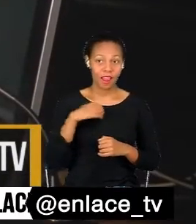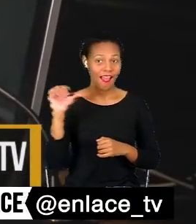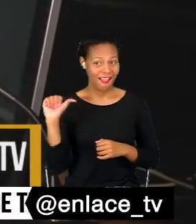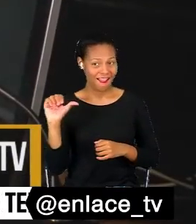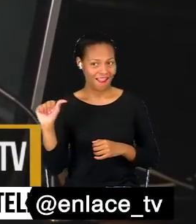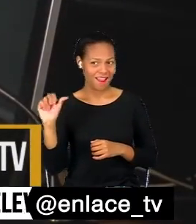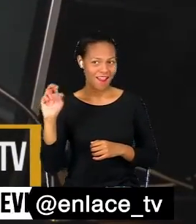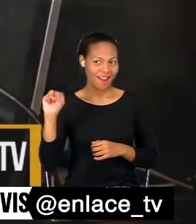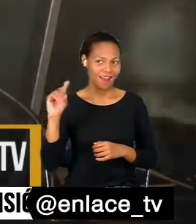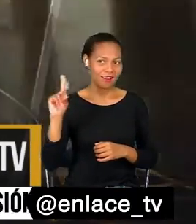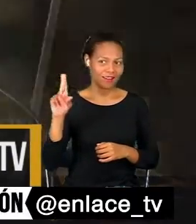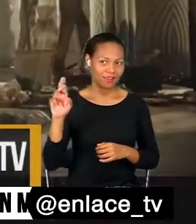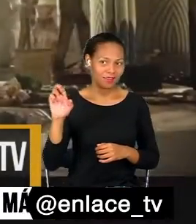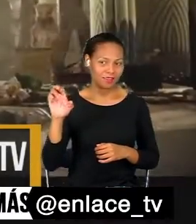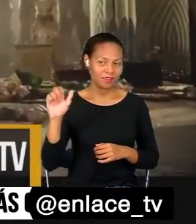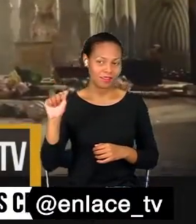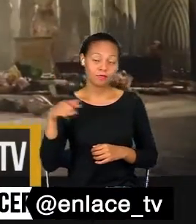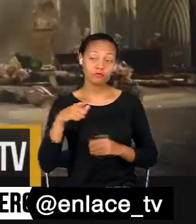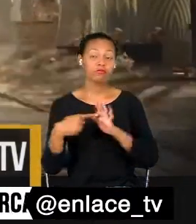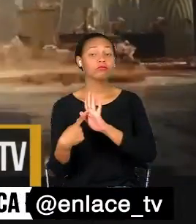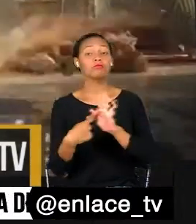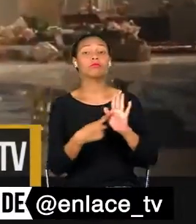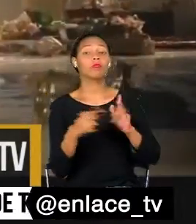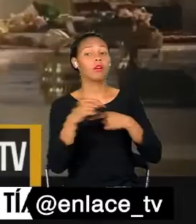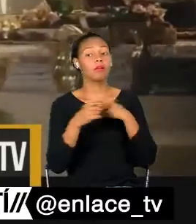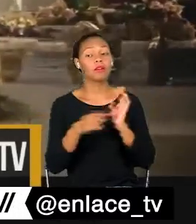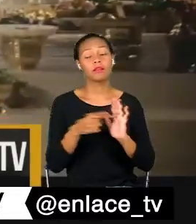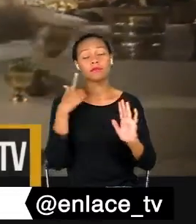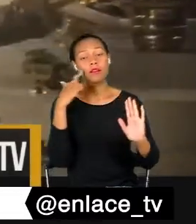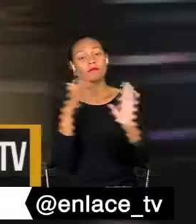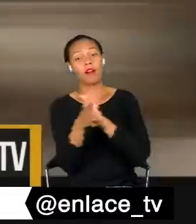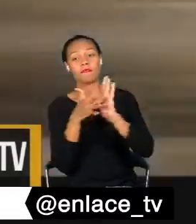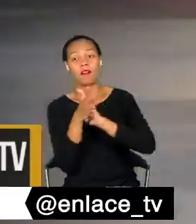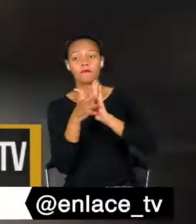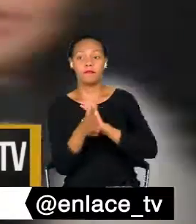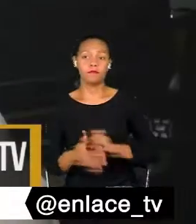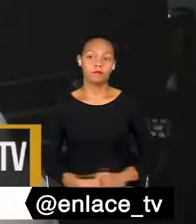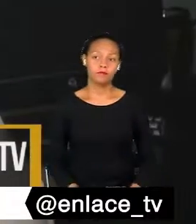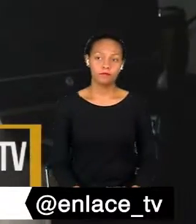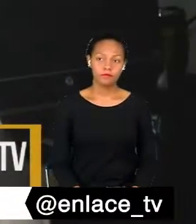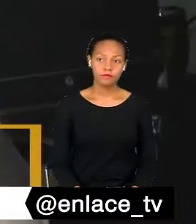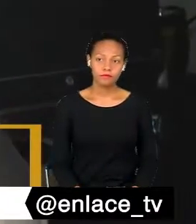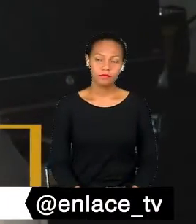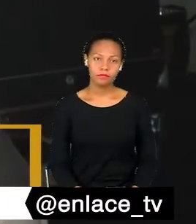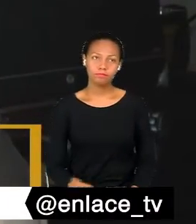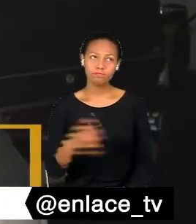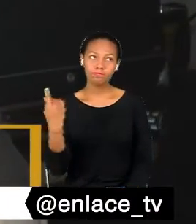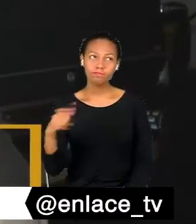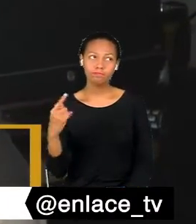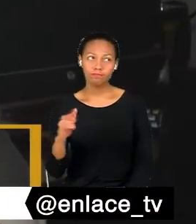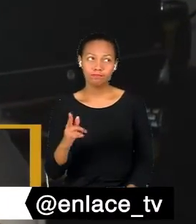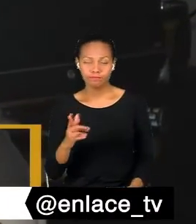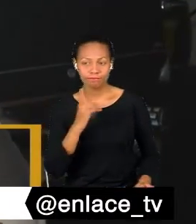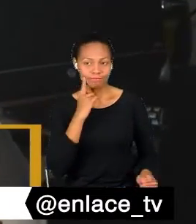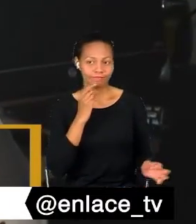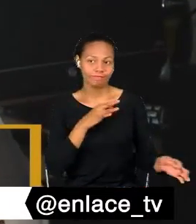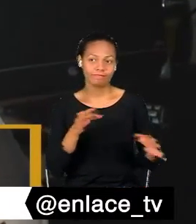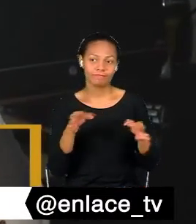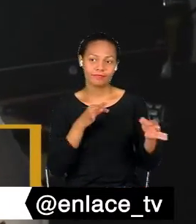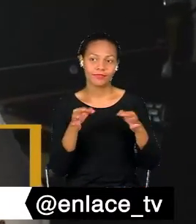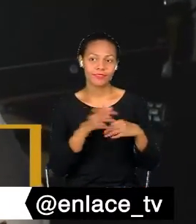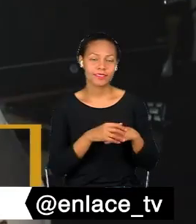Bermúdez se encargará de contarle lo último de las cintas cinematográficas. Bueno, el Filmanía se trata todo lo relacionado